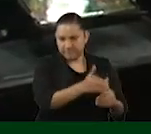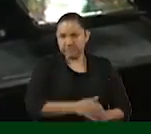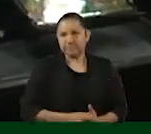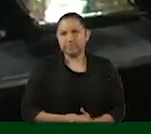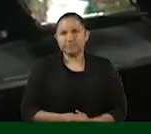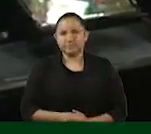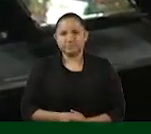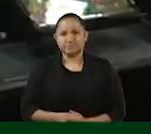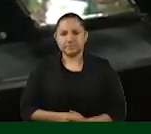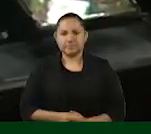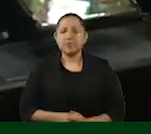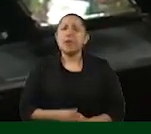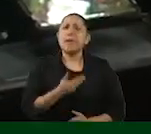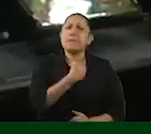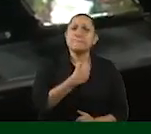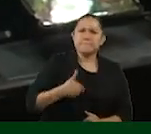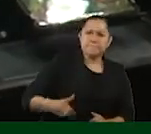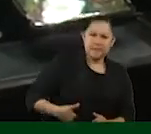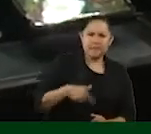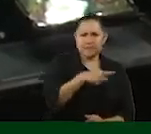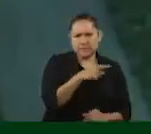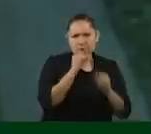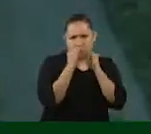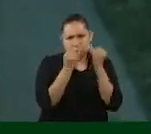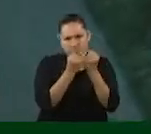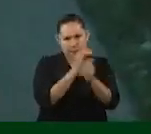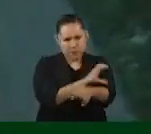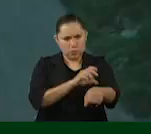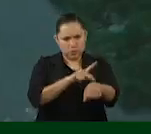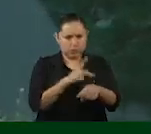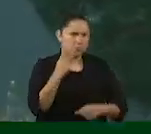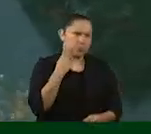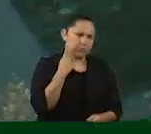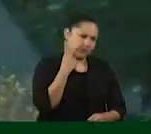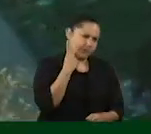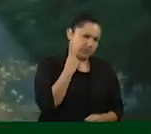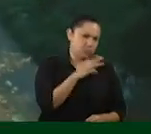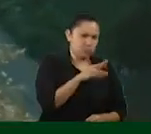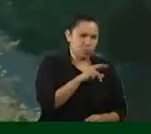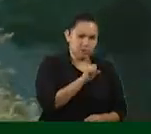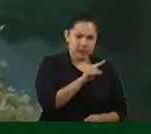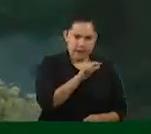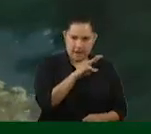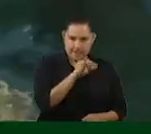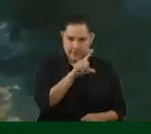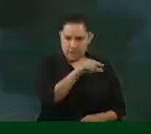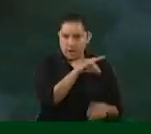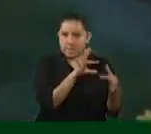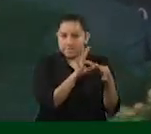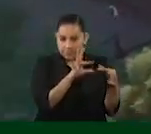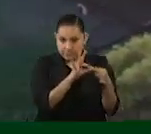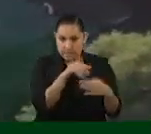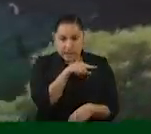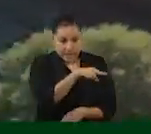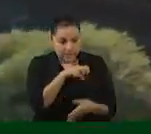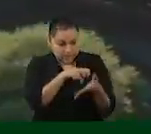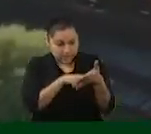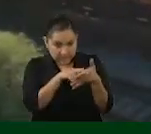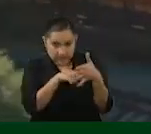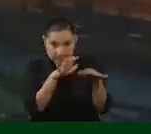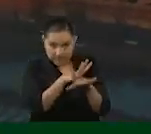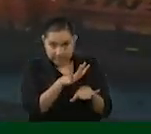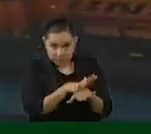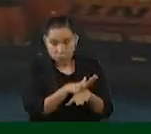pues, es letra muerta, ¿no? El presidente de la Junta de Coordinación Política, el diputado Ricardo Monreal Ávila, explicó que con esta reforma se respetan las